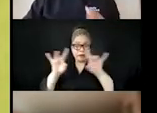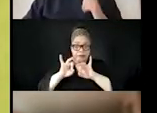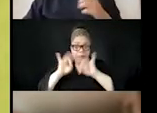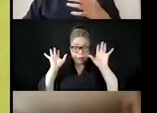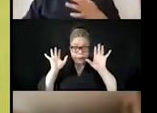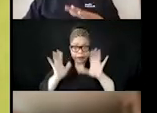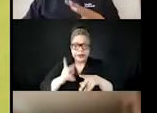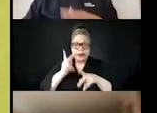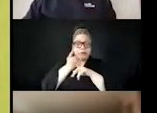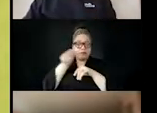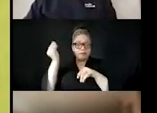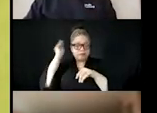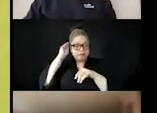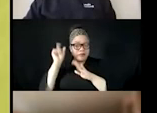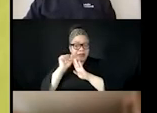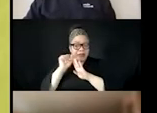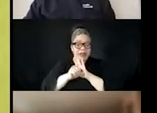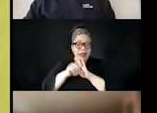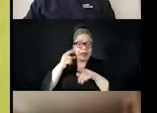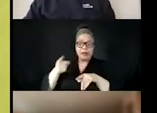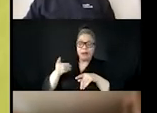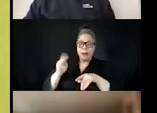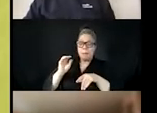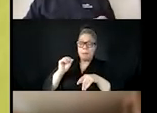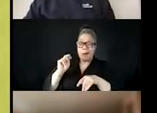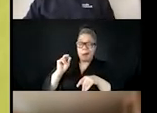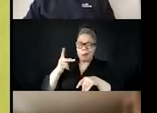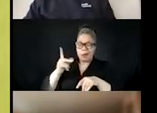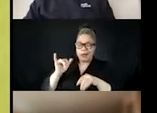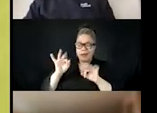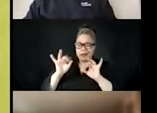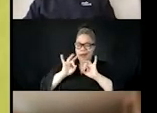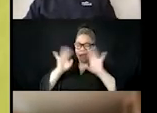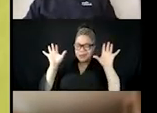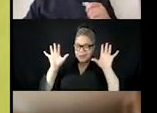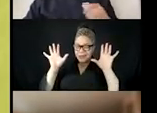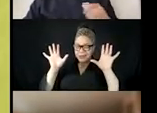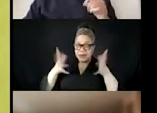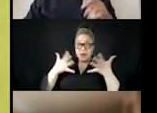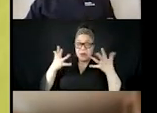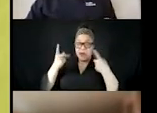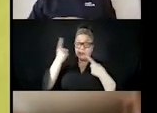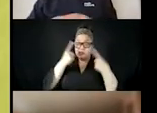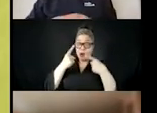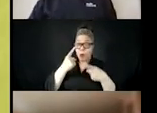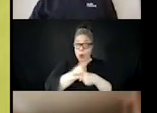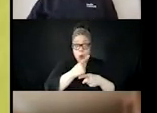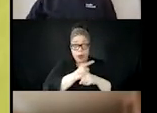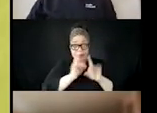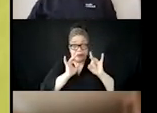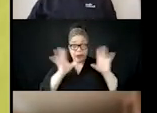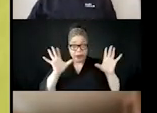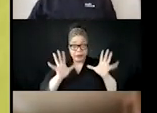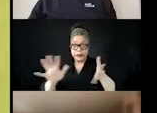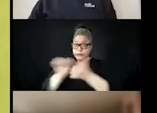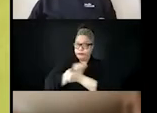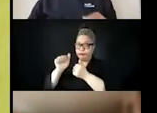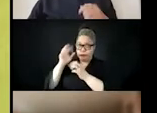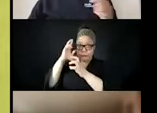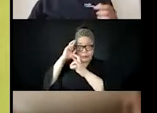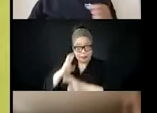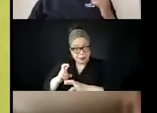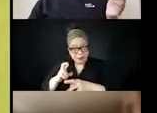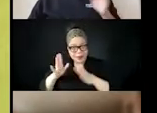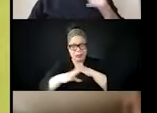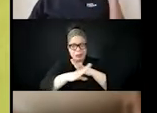violencia hablada por eso está entre comillas destruir la respetabilidad y prevenir el crecimiento de organizaciones